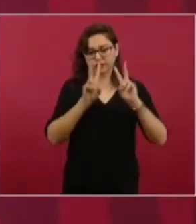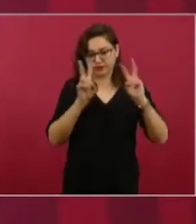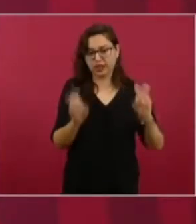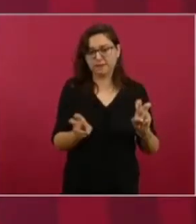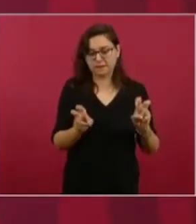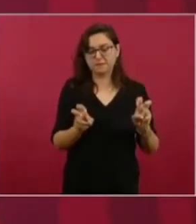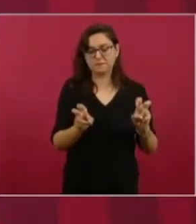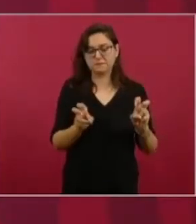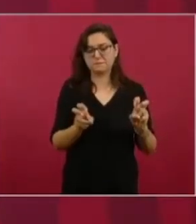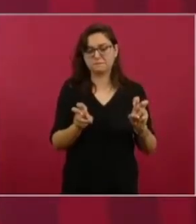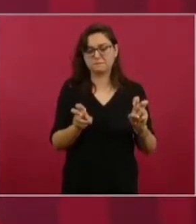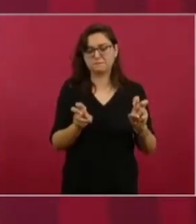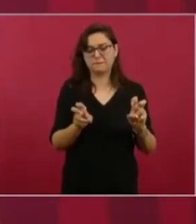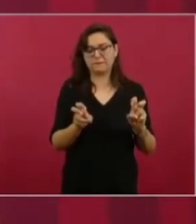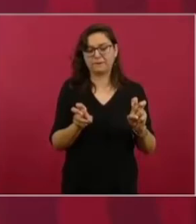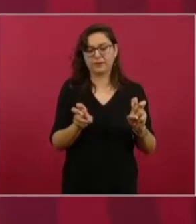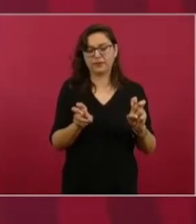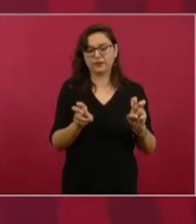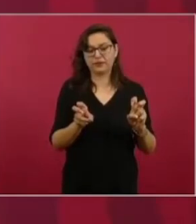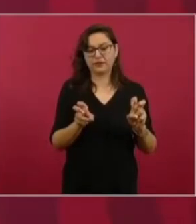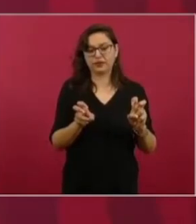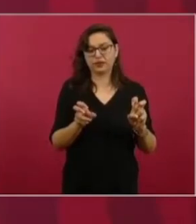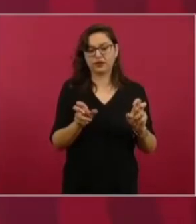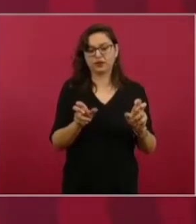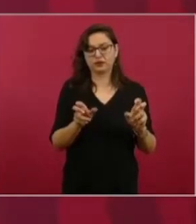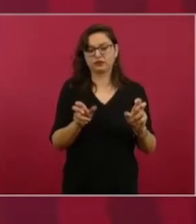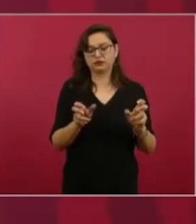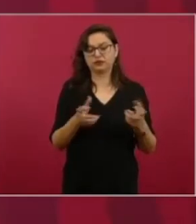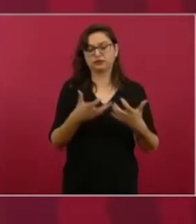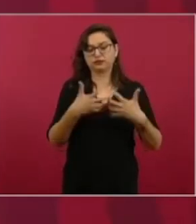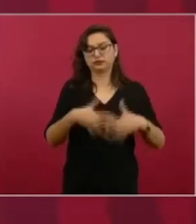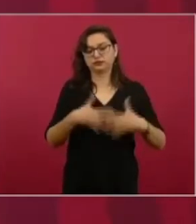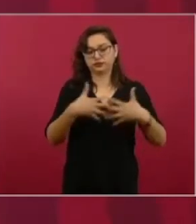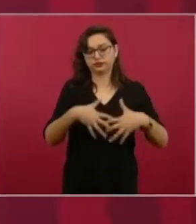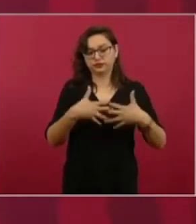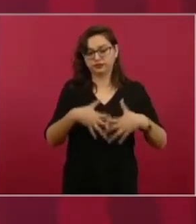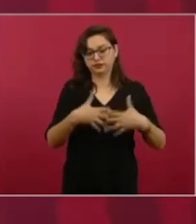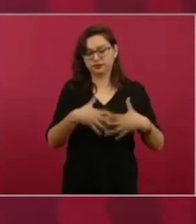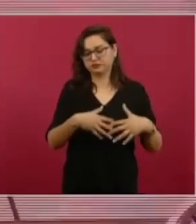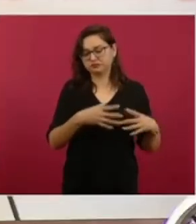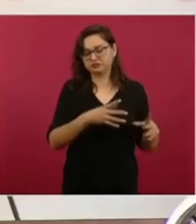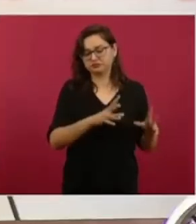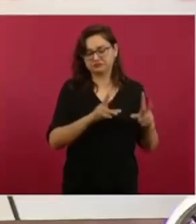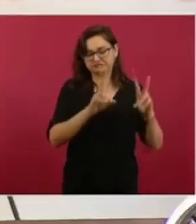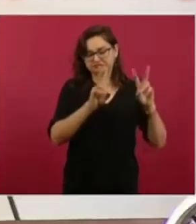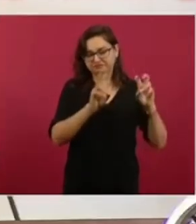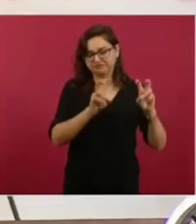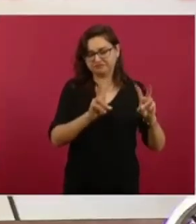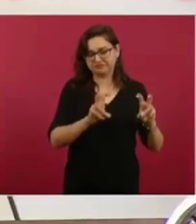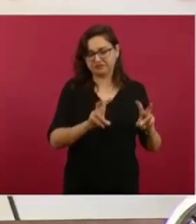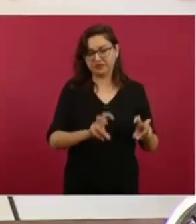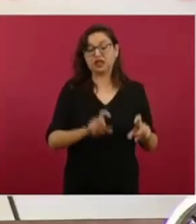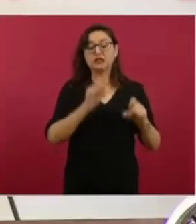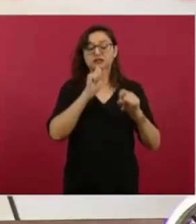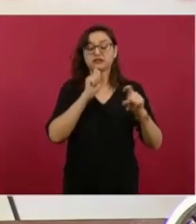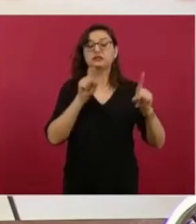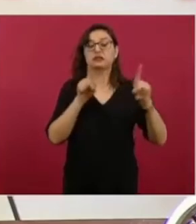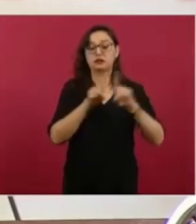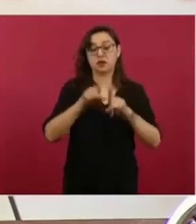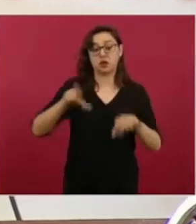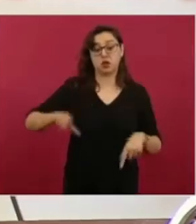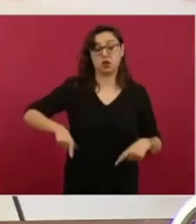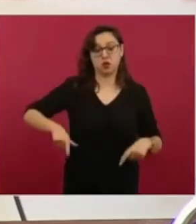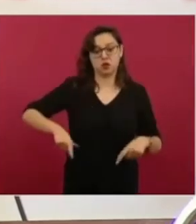ver con la industria, y vamos a tratar, porque me comprometí con el gobernador,